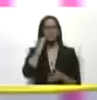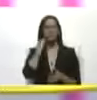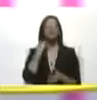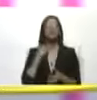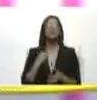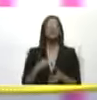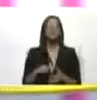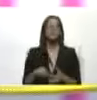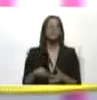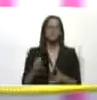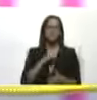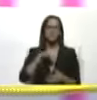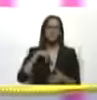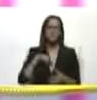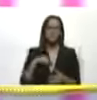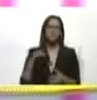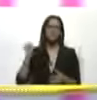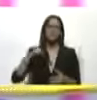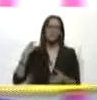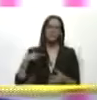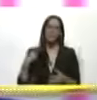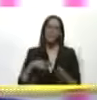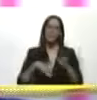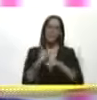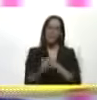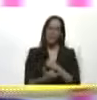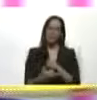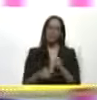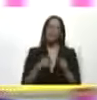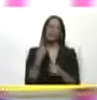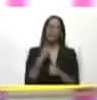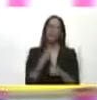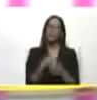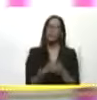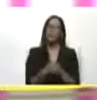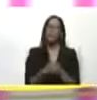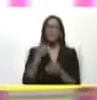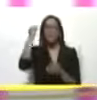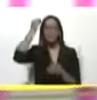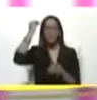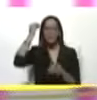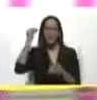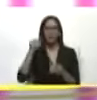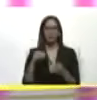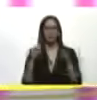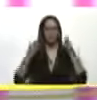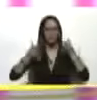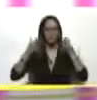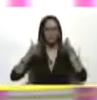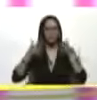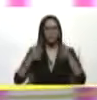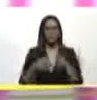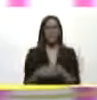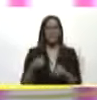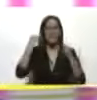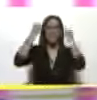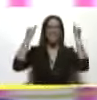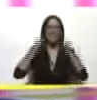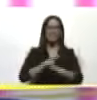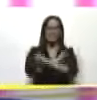juventud Nosotros sí tenemos un plan un proyecto un pensamiento una doctrina ideas